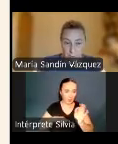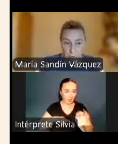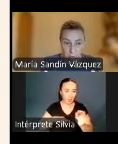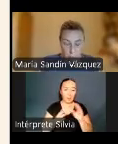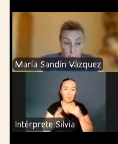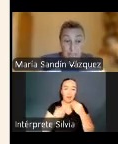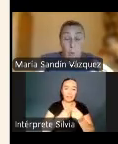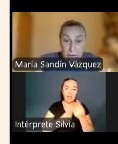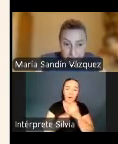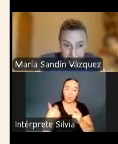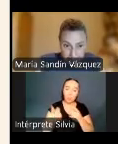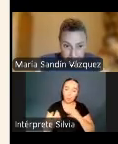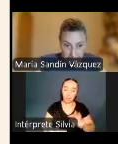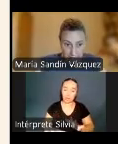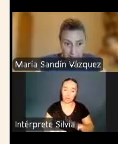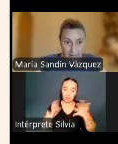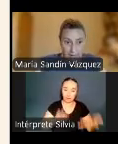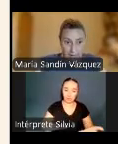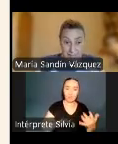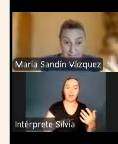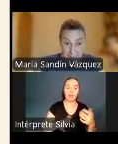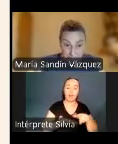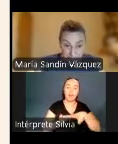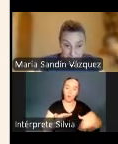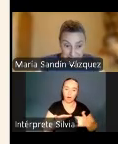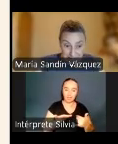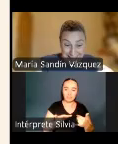que se pueden hacer con lenguajes